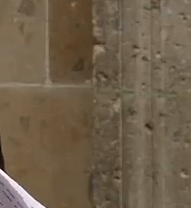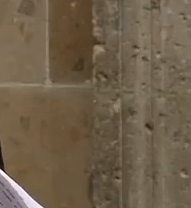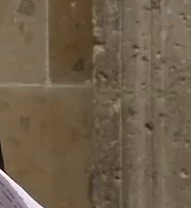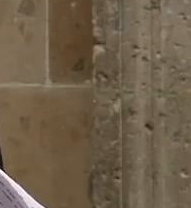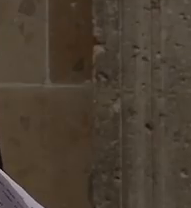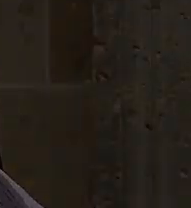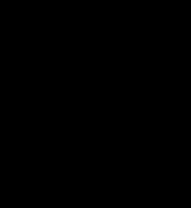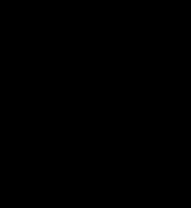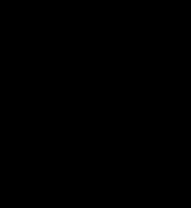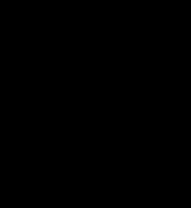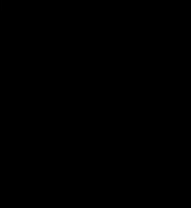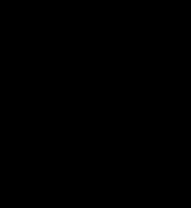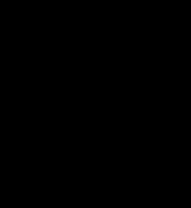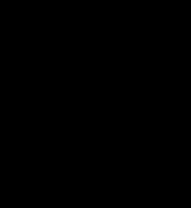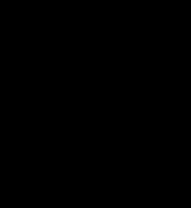mandato tuvo que enfrentar